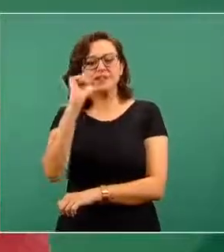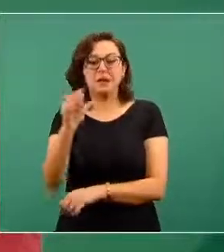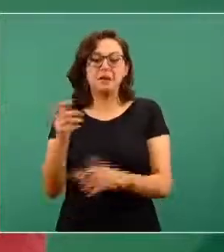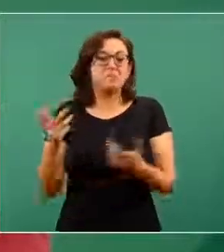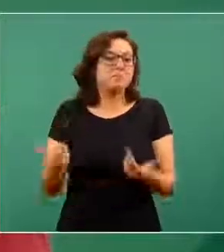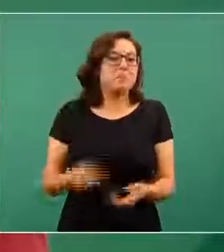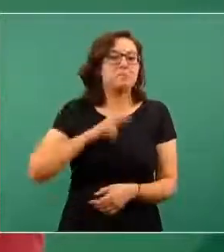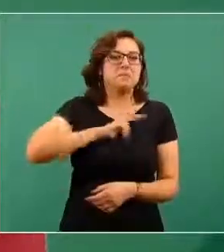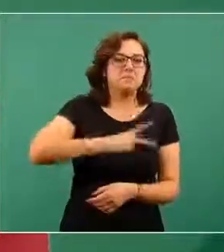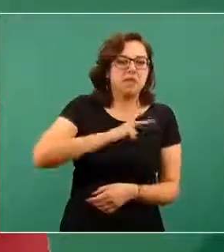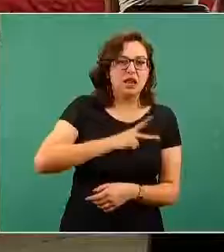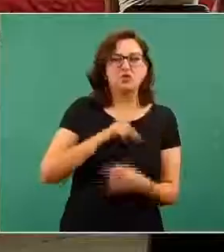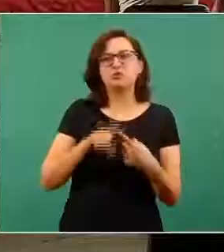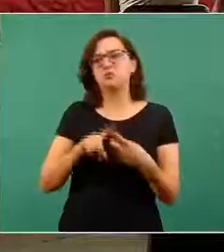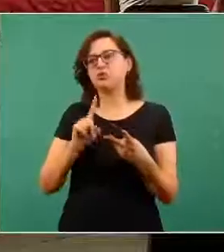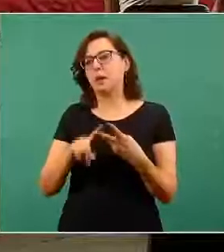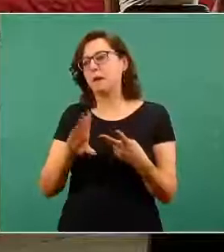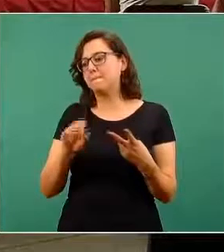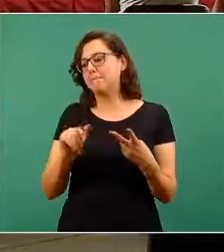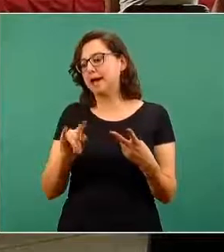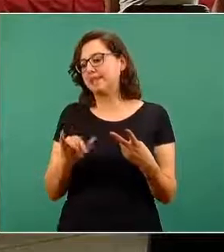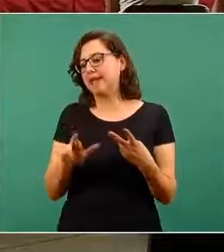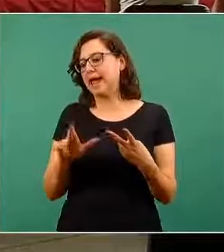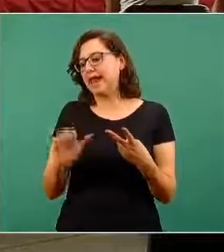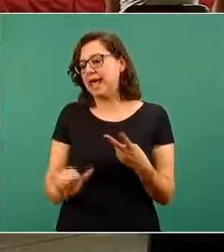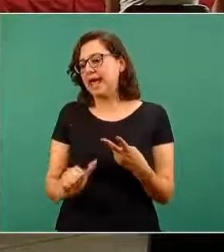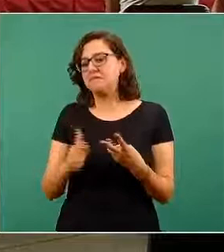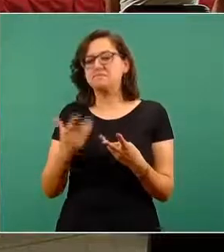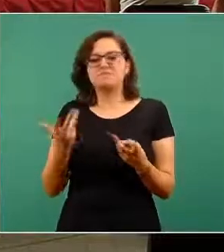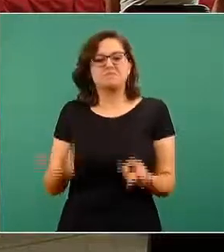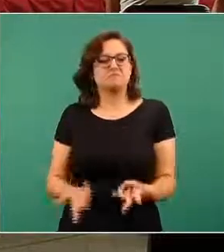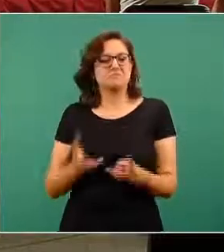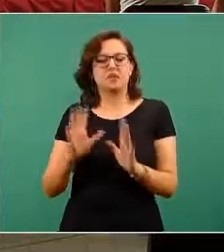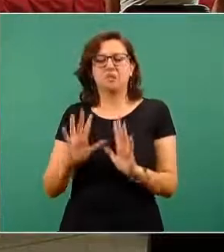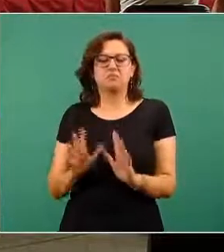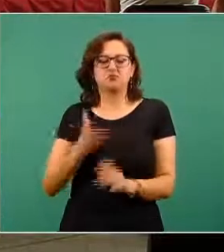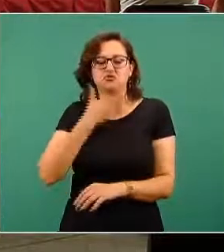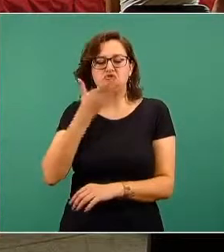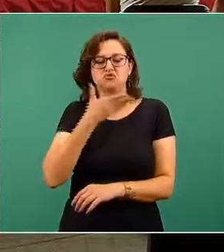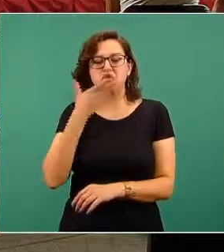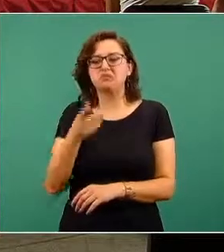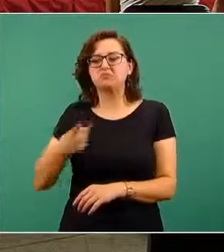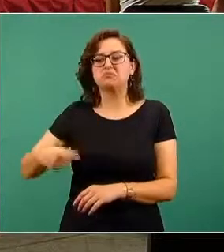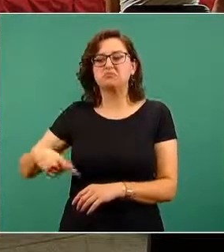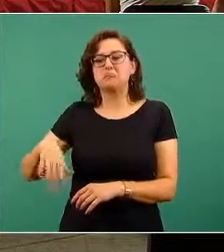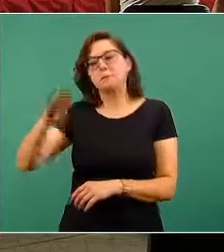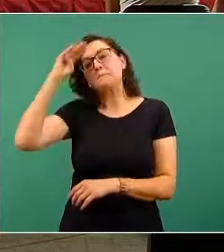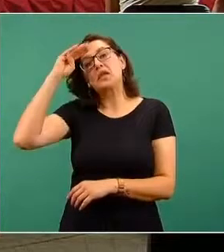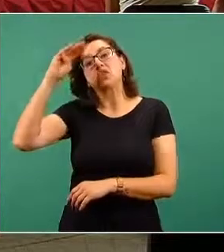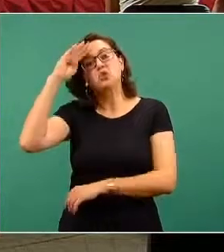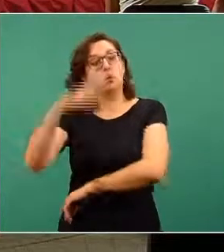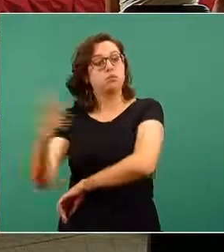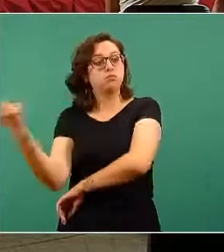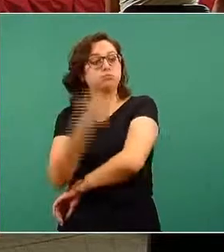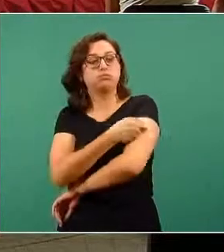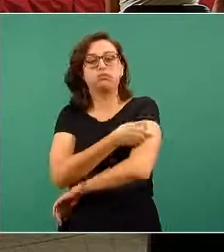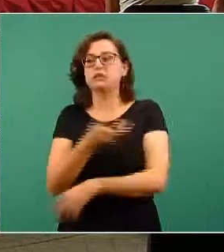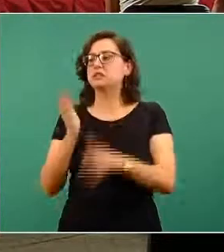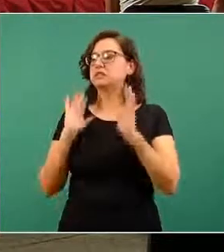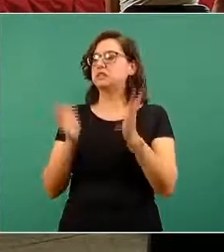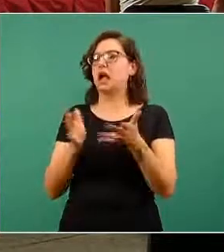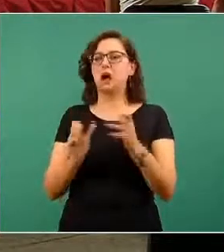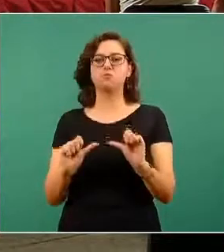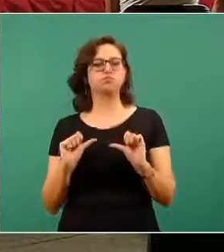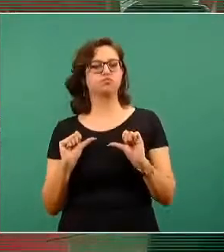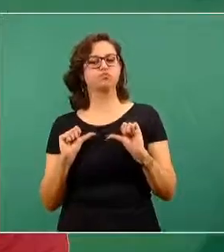trate de un virus o se trate de una bacteria, que son los organismos infecciosos más comunes. En este